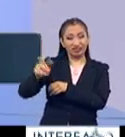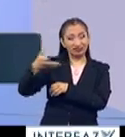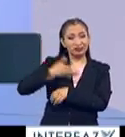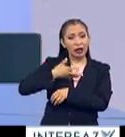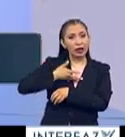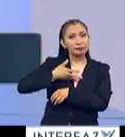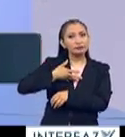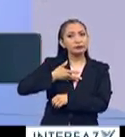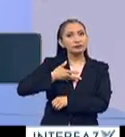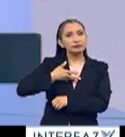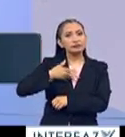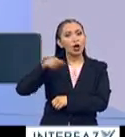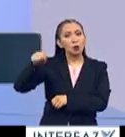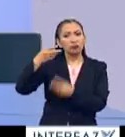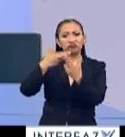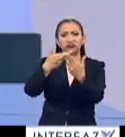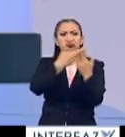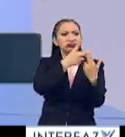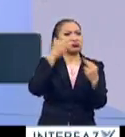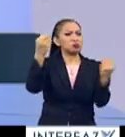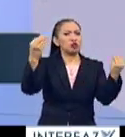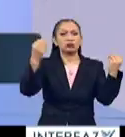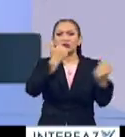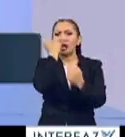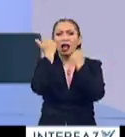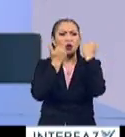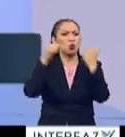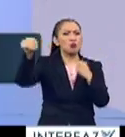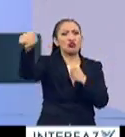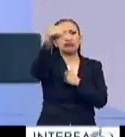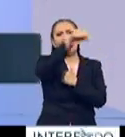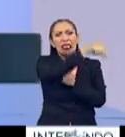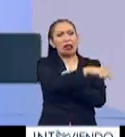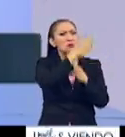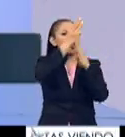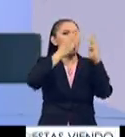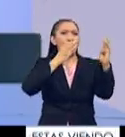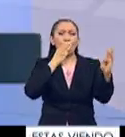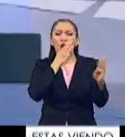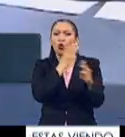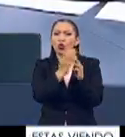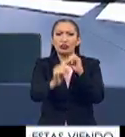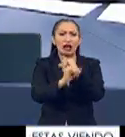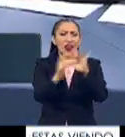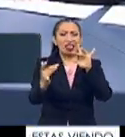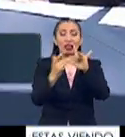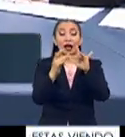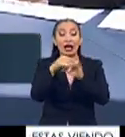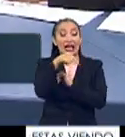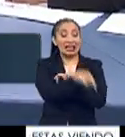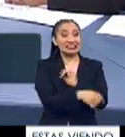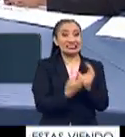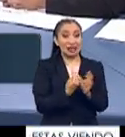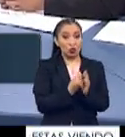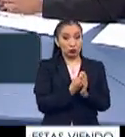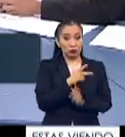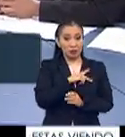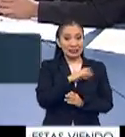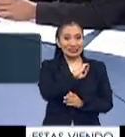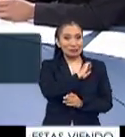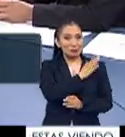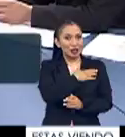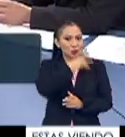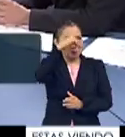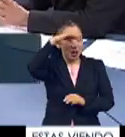tienen centenares de miles de alumnos porque están en todo el mundo. Claro. La ventaja de este curso es que es en español